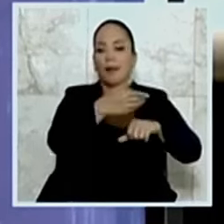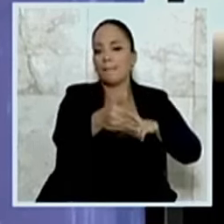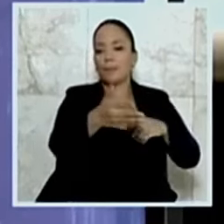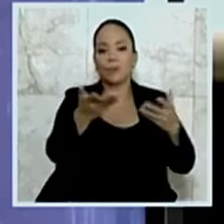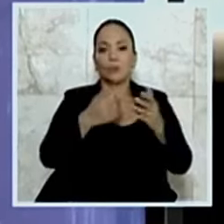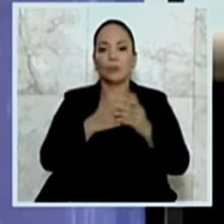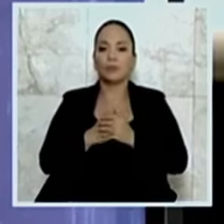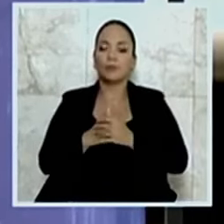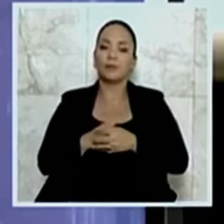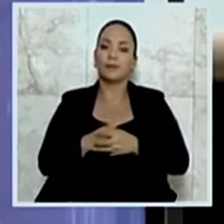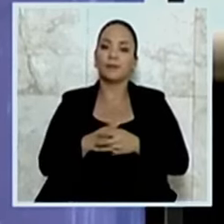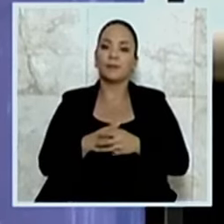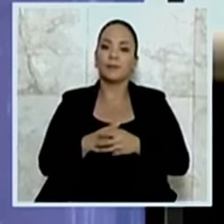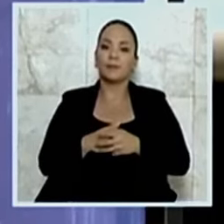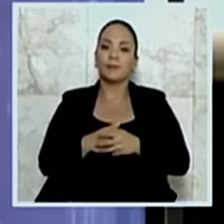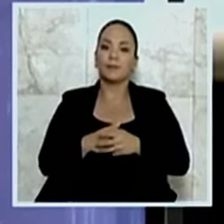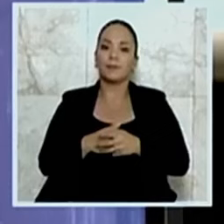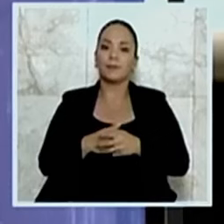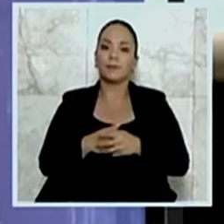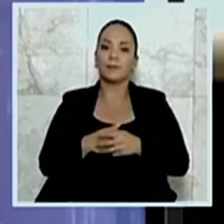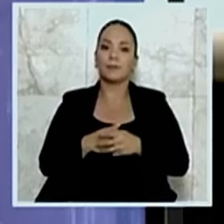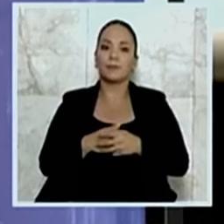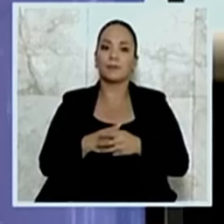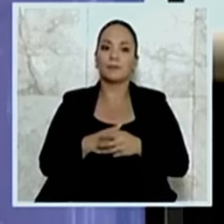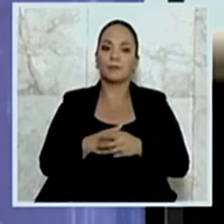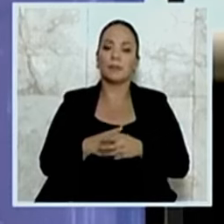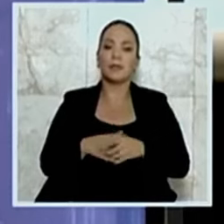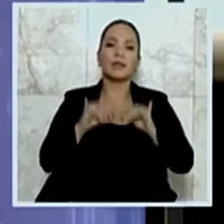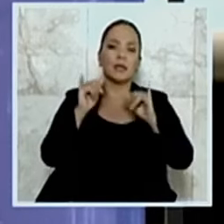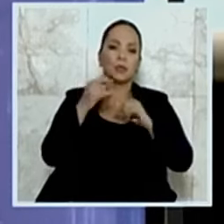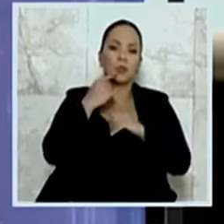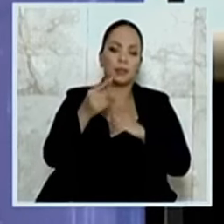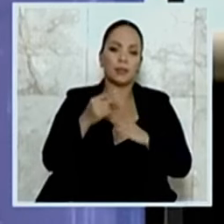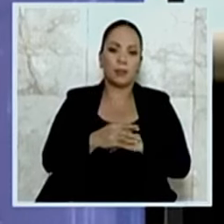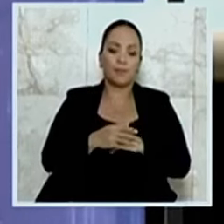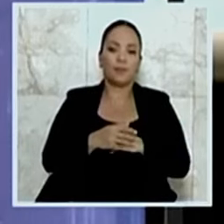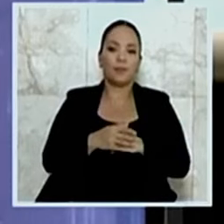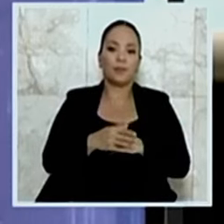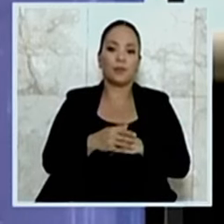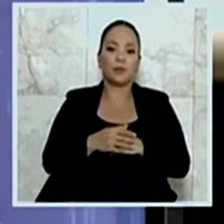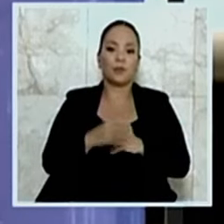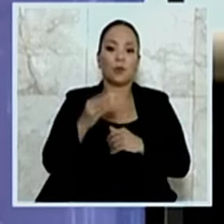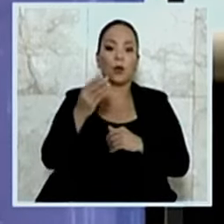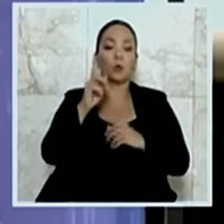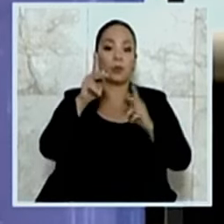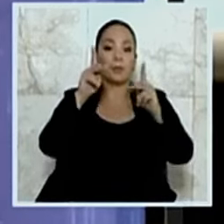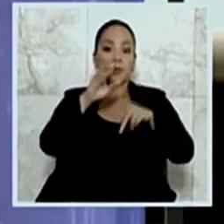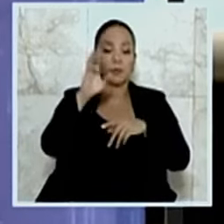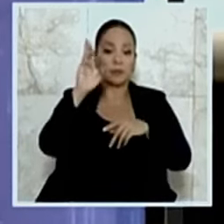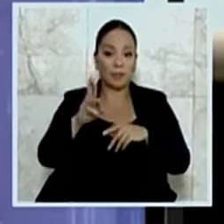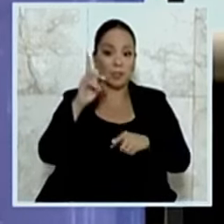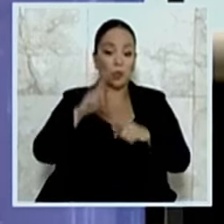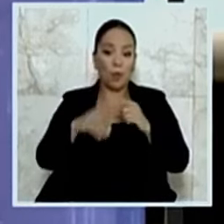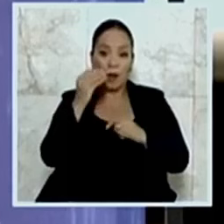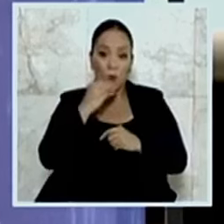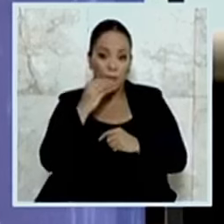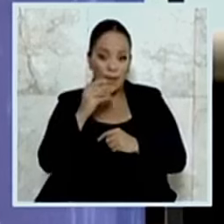sido para un desayuno, pudo haber sido para un almuerzo, pudo haber sido para una cena, pudo haber sido por un periodo sostenido de tiempo,